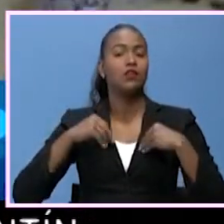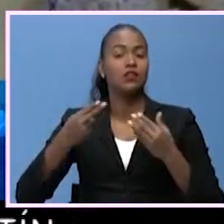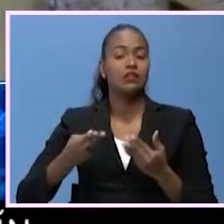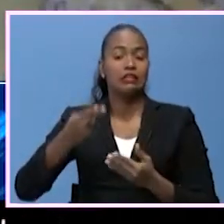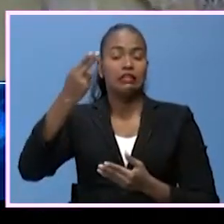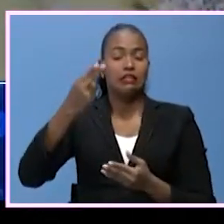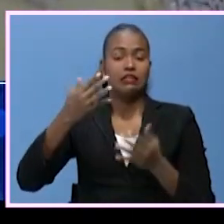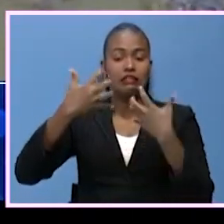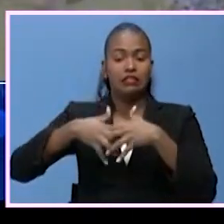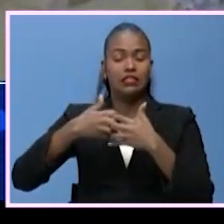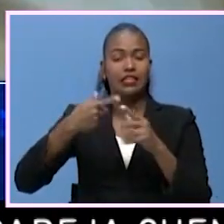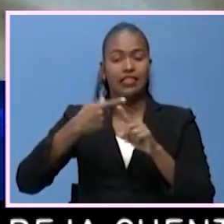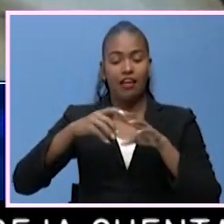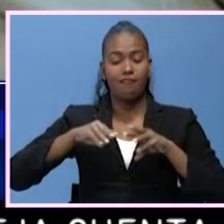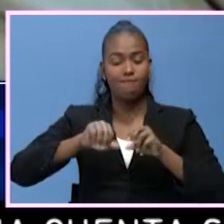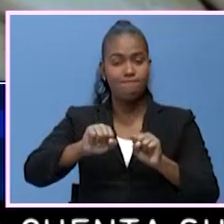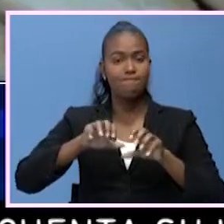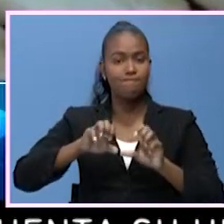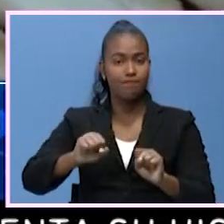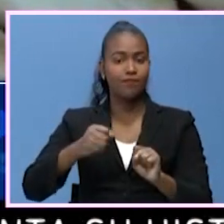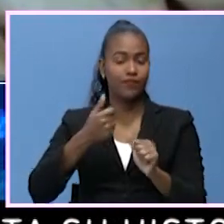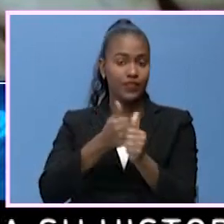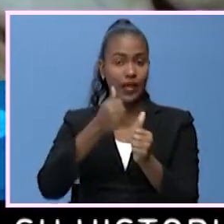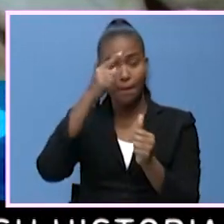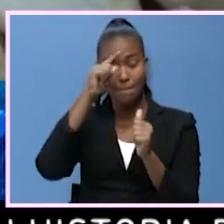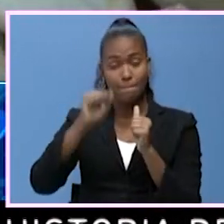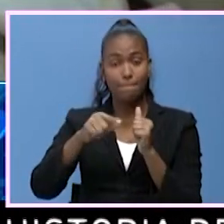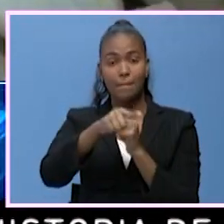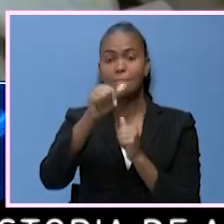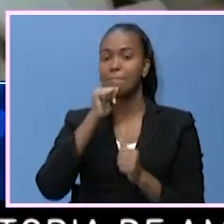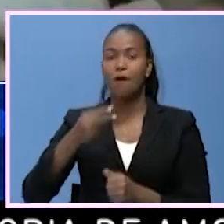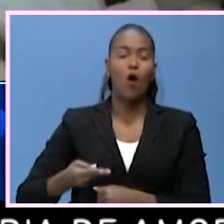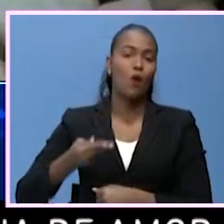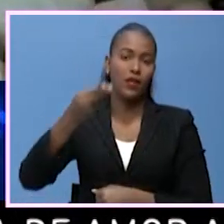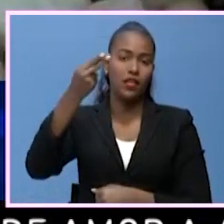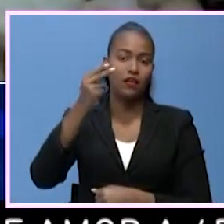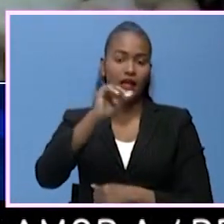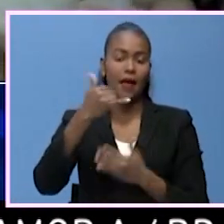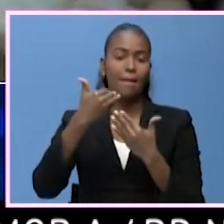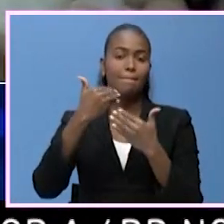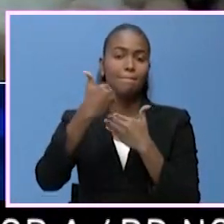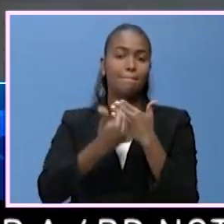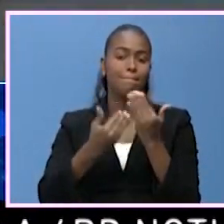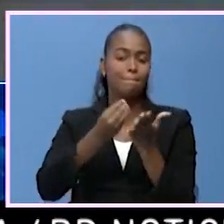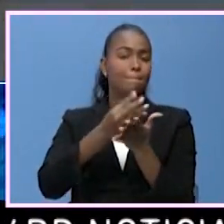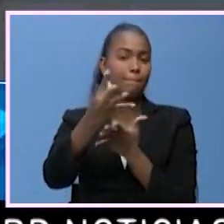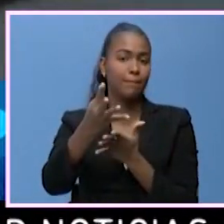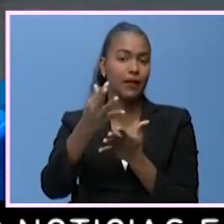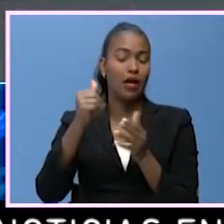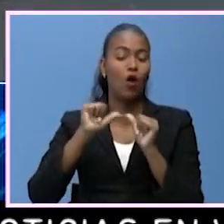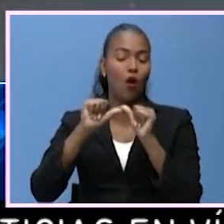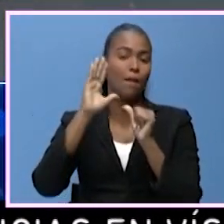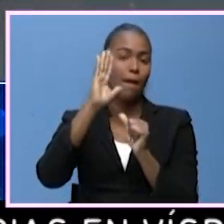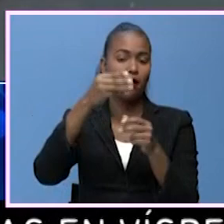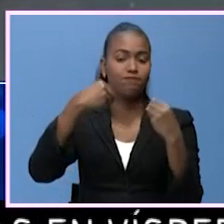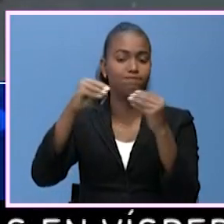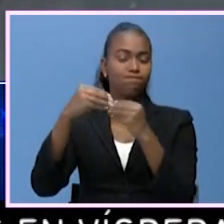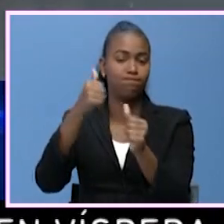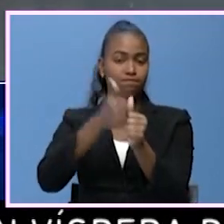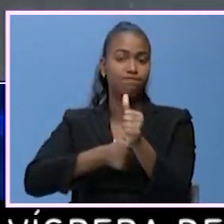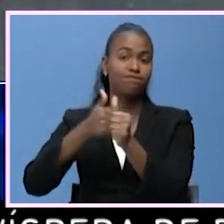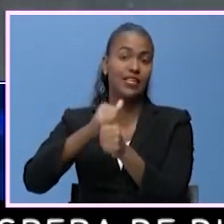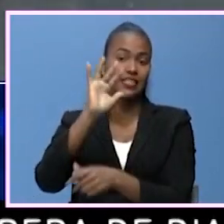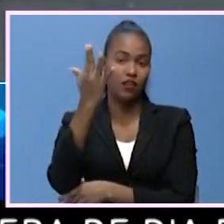de los industriales de la harina, de la materia prima, para que no se aumentara el precio del pan, que continuará vendiéndose